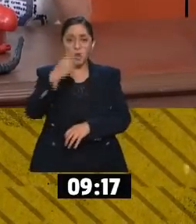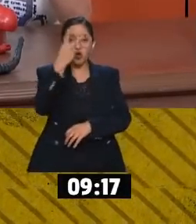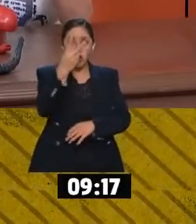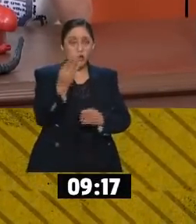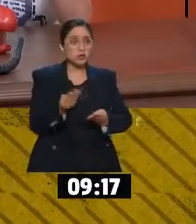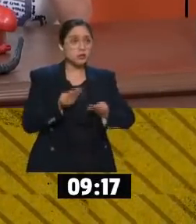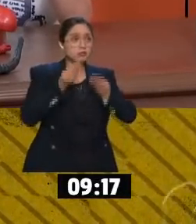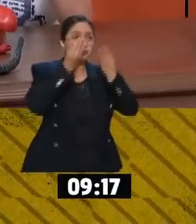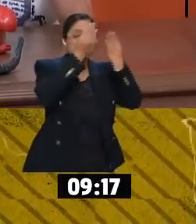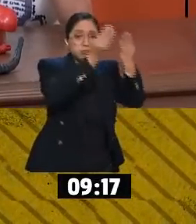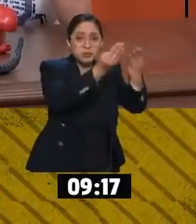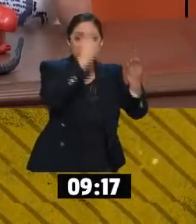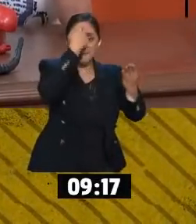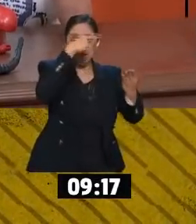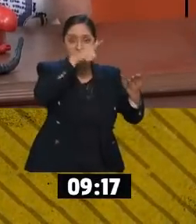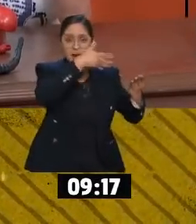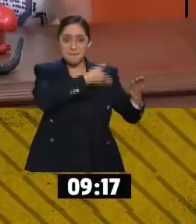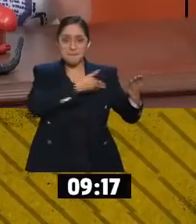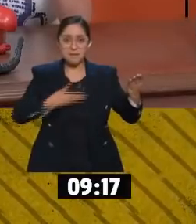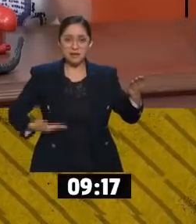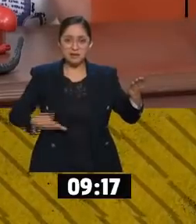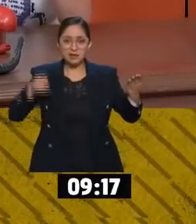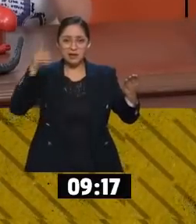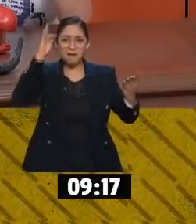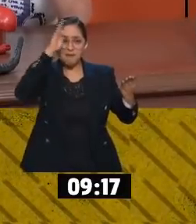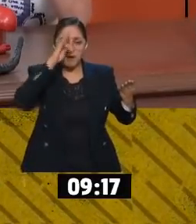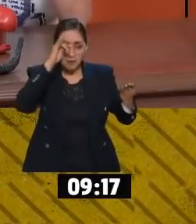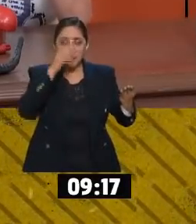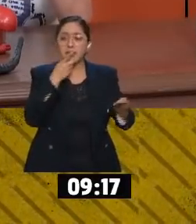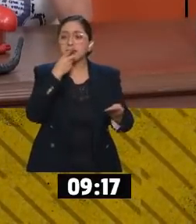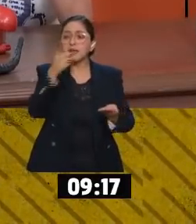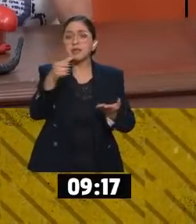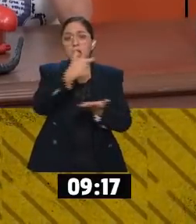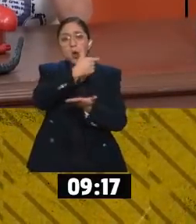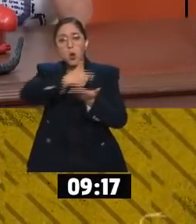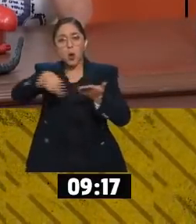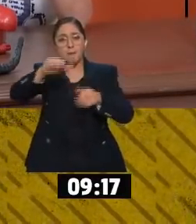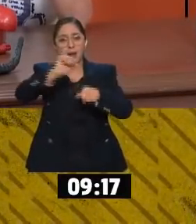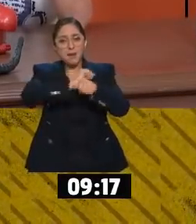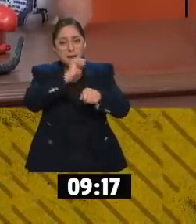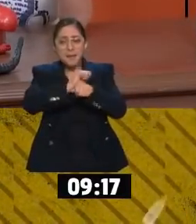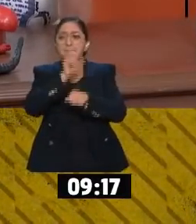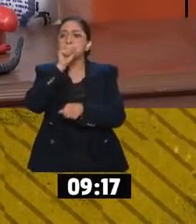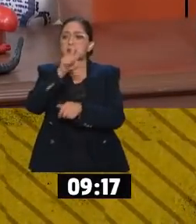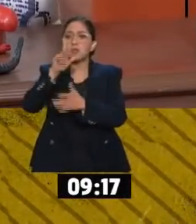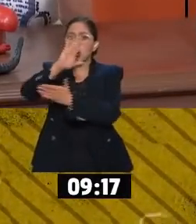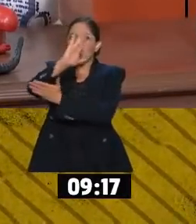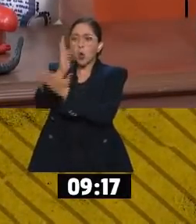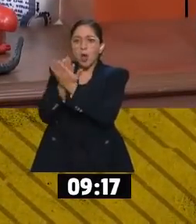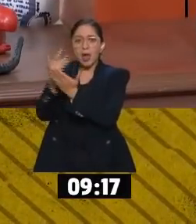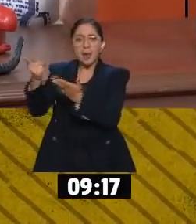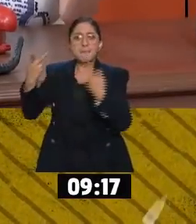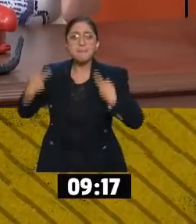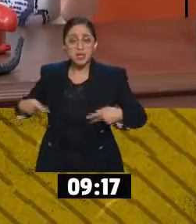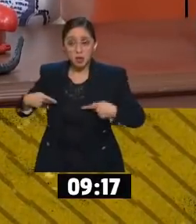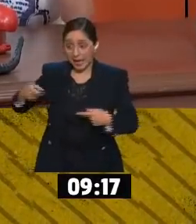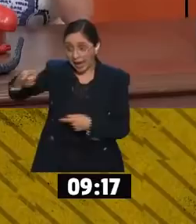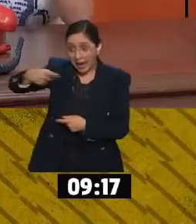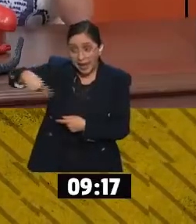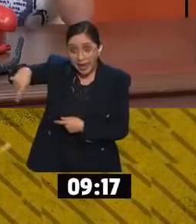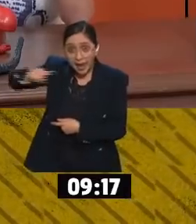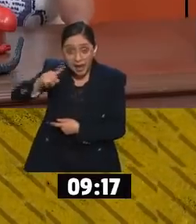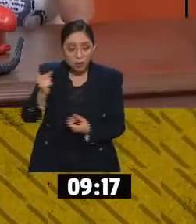Felipe Calderón Hinojosa la compra de vehículos y la contratación de personal vinculado a la